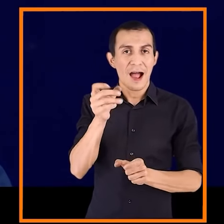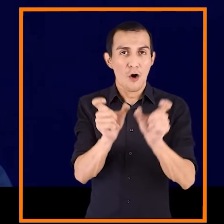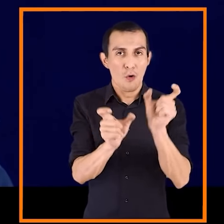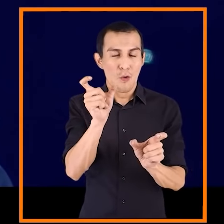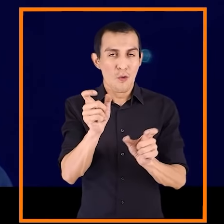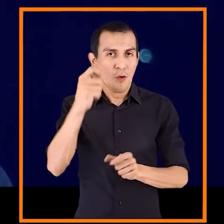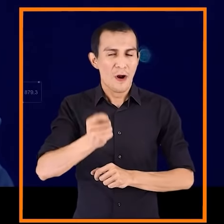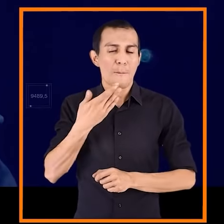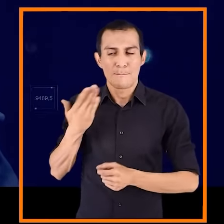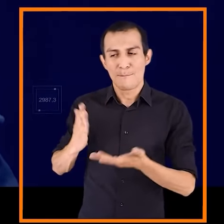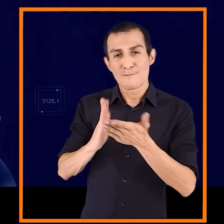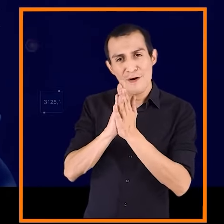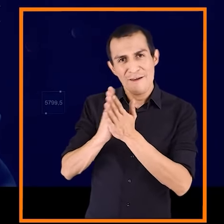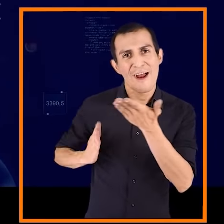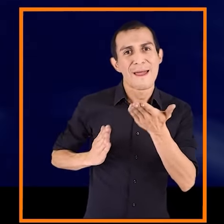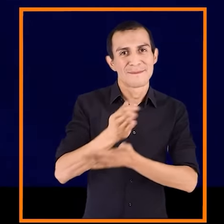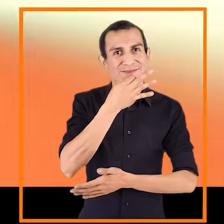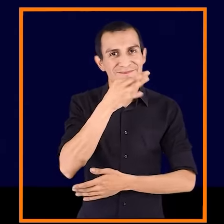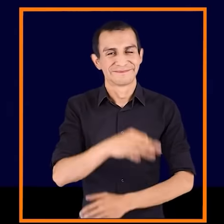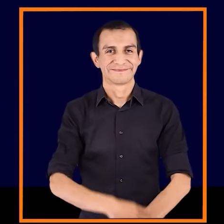escucharle su pitch. Así que, por favor, adelante.